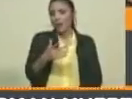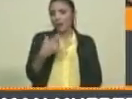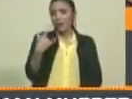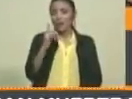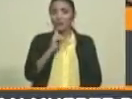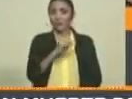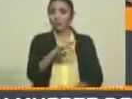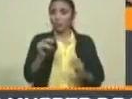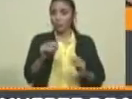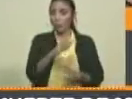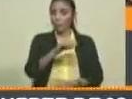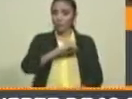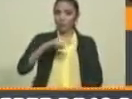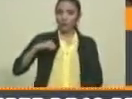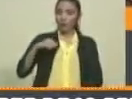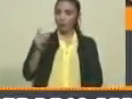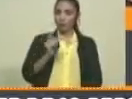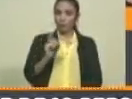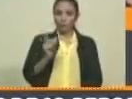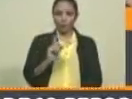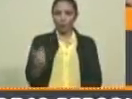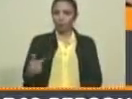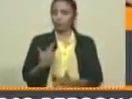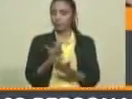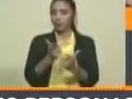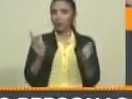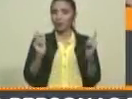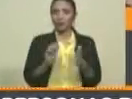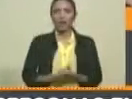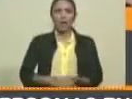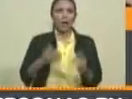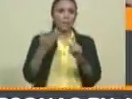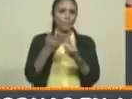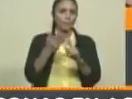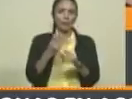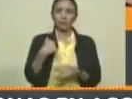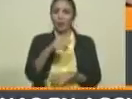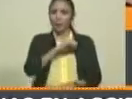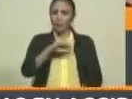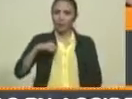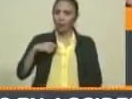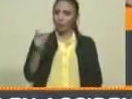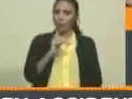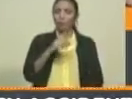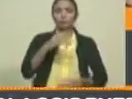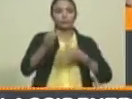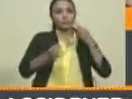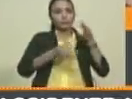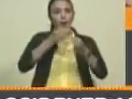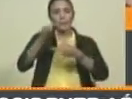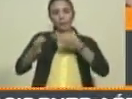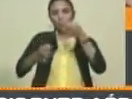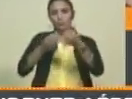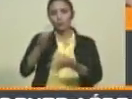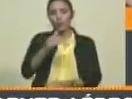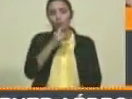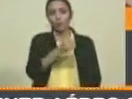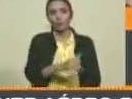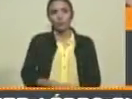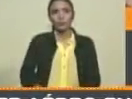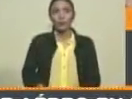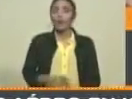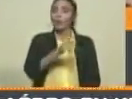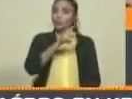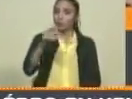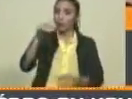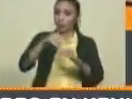una cena privada donde él los extorsionó o los amenazó en privado. No, no, él dio un discurso y les dijo, si ustedes votan a